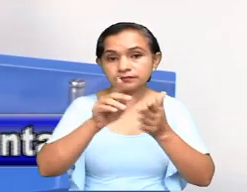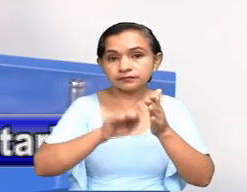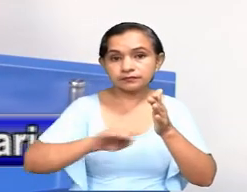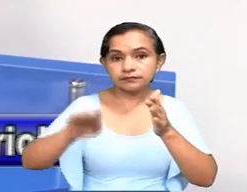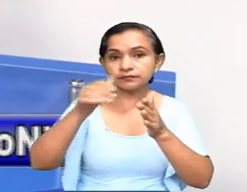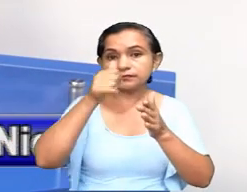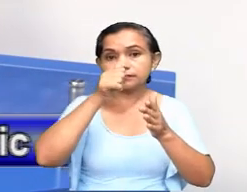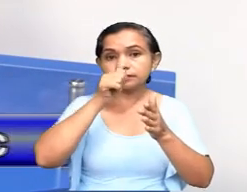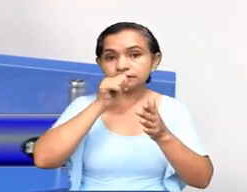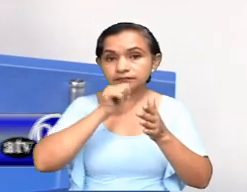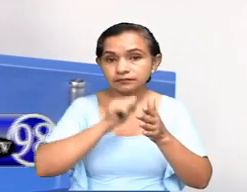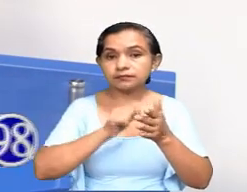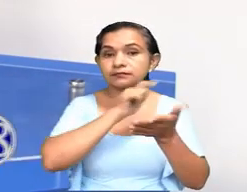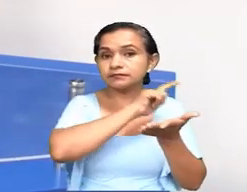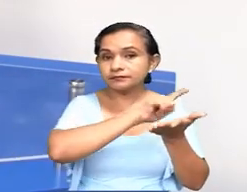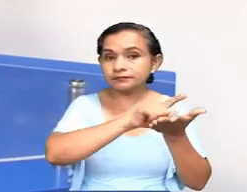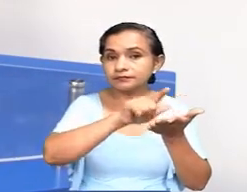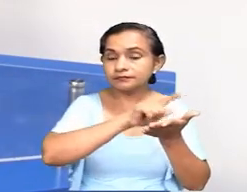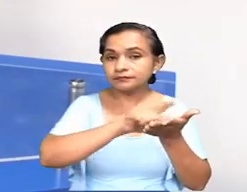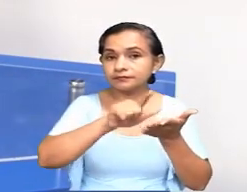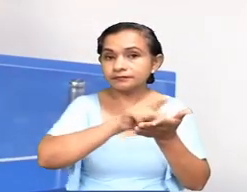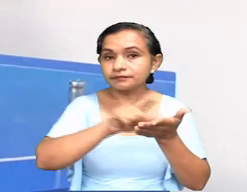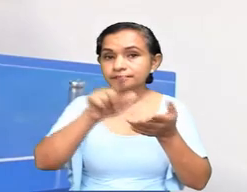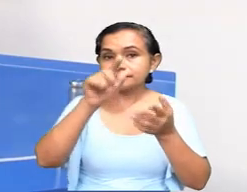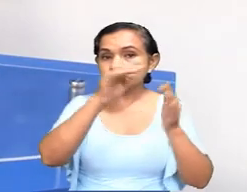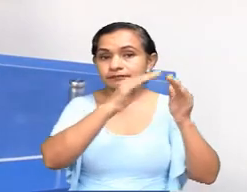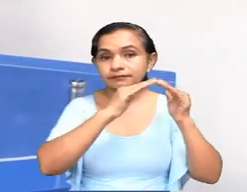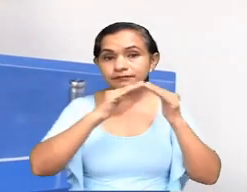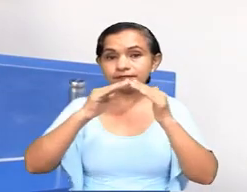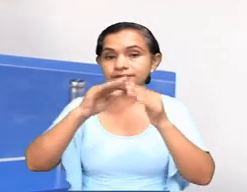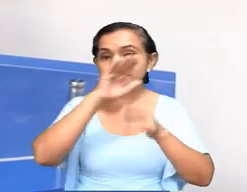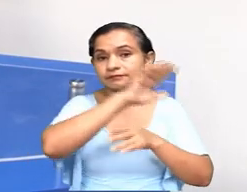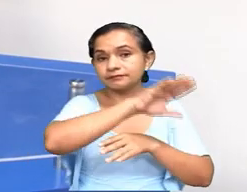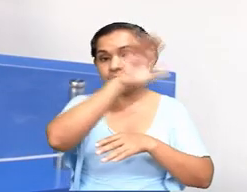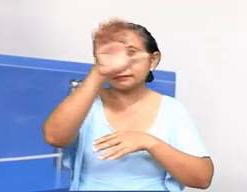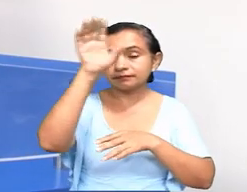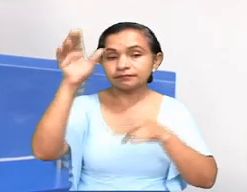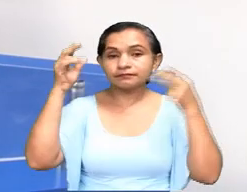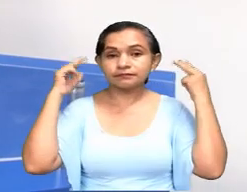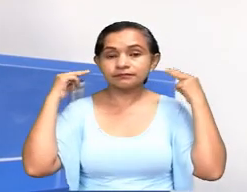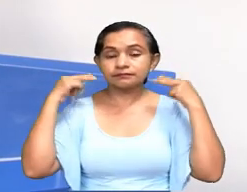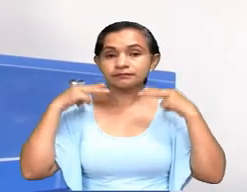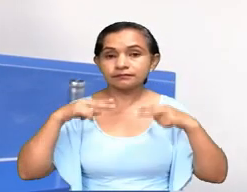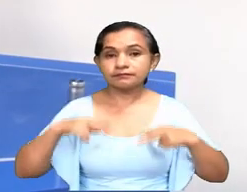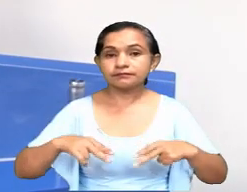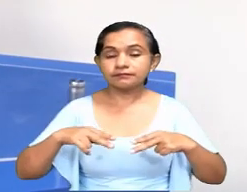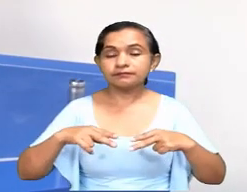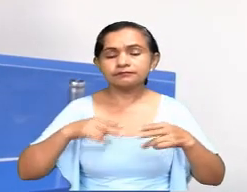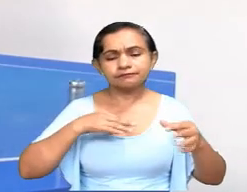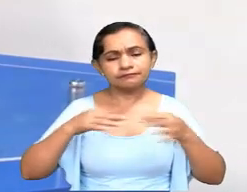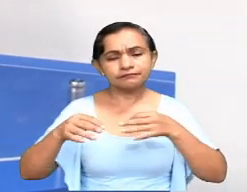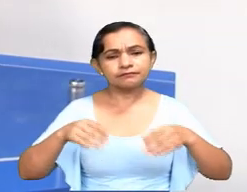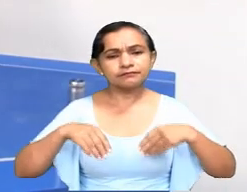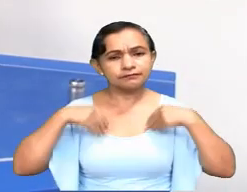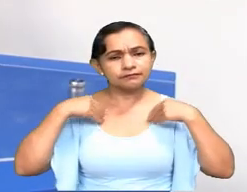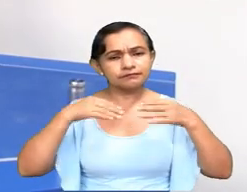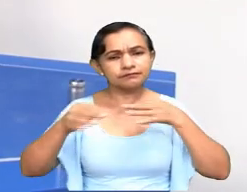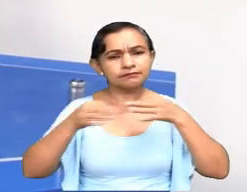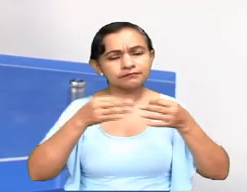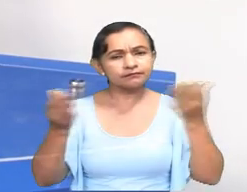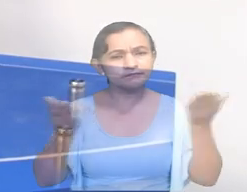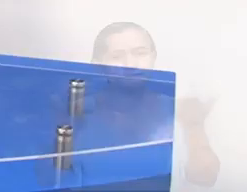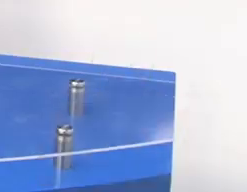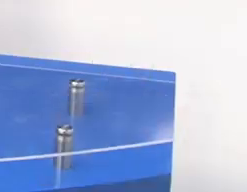sistemas de agua potable y saneamiento en dos ciudades del departamento de Chontales. Los detalles se los presentamos a continuación.